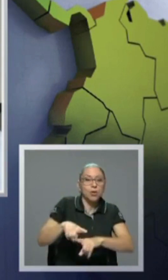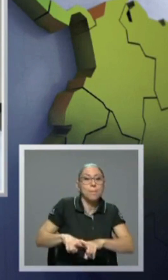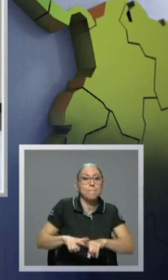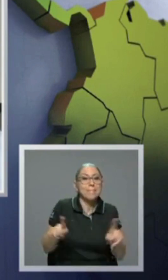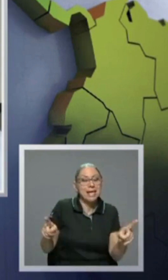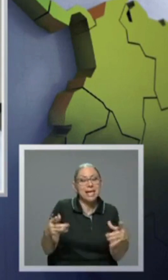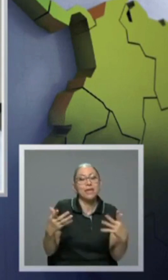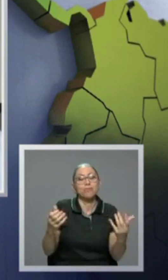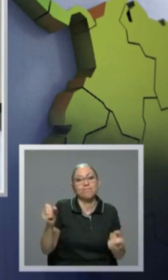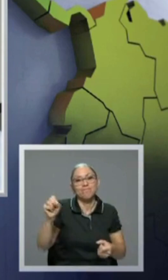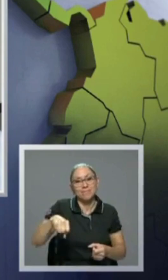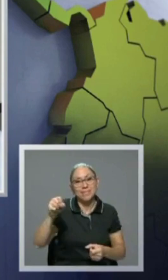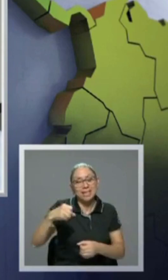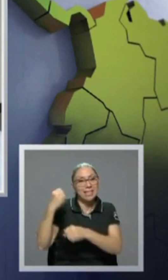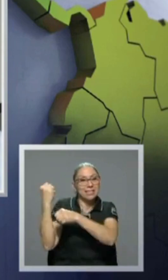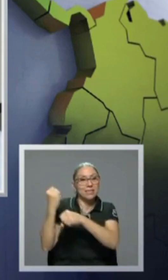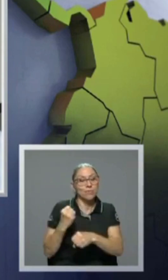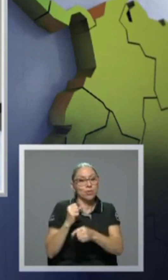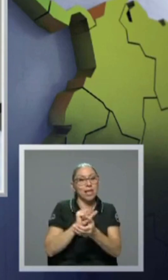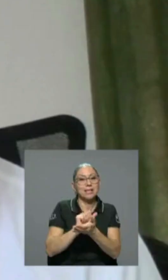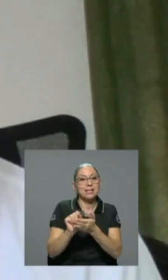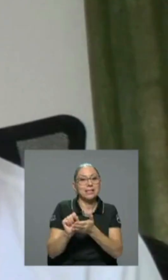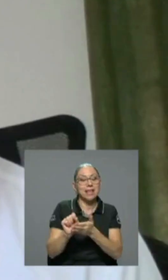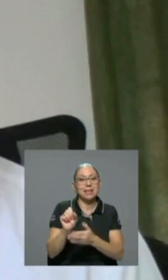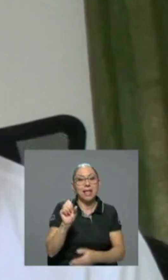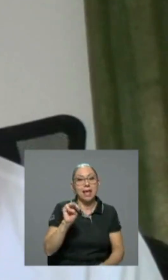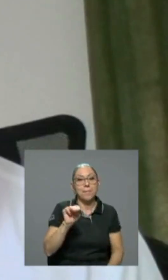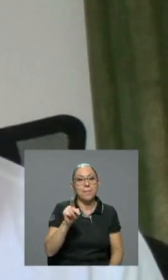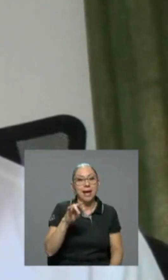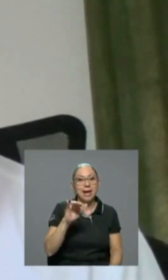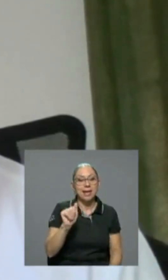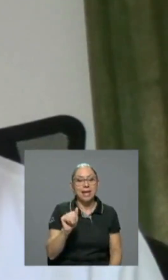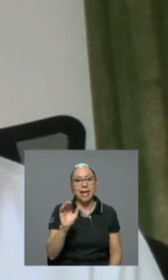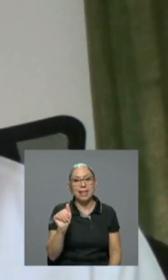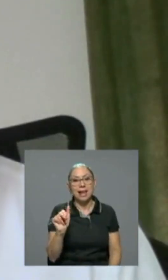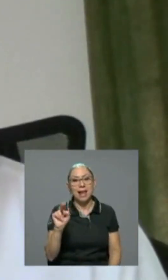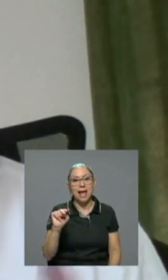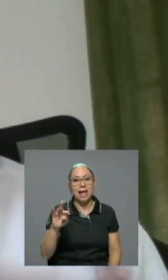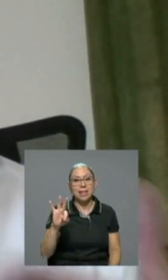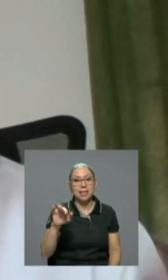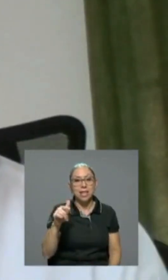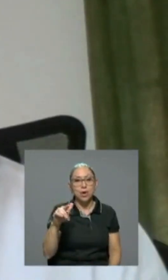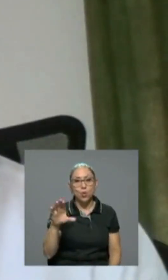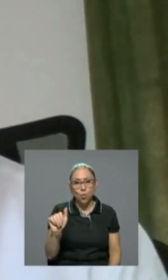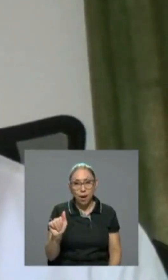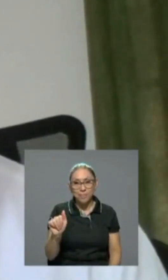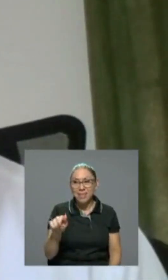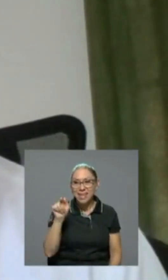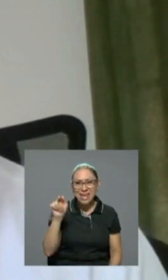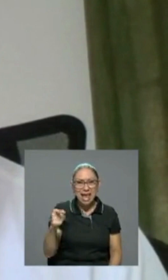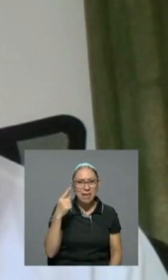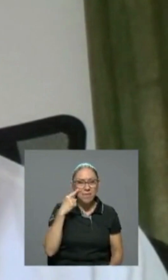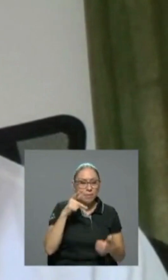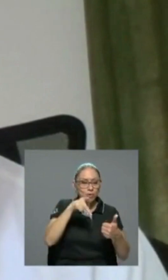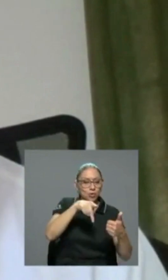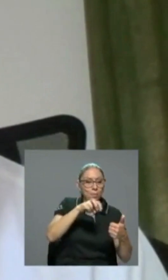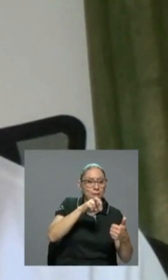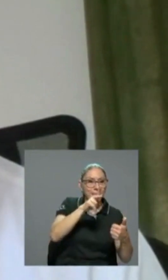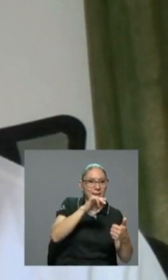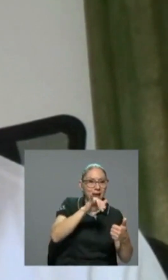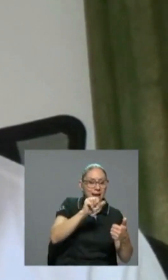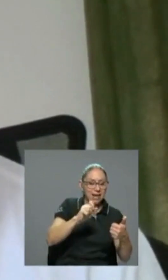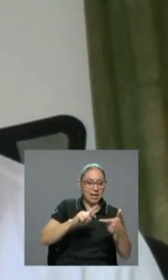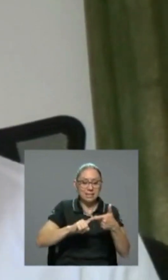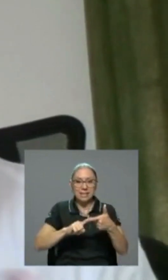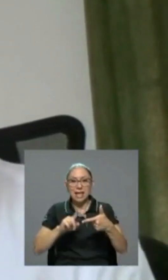sí, pues se funda la Santa María la Antigua, y allí la rivalidad que hay entre Pedrarias y Vasco